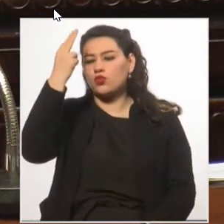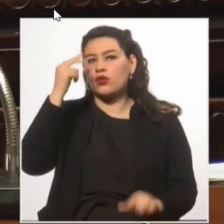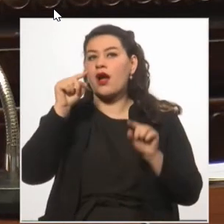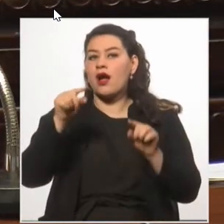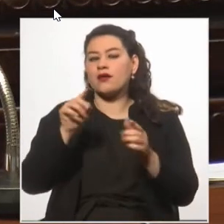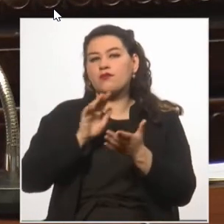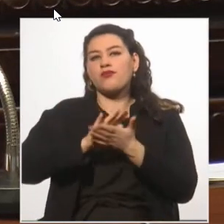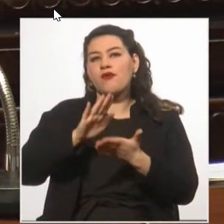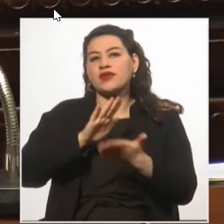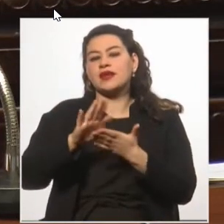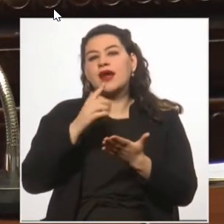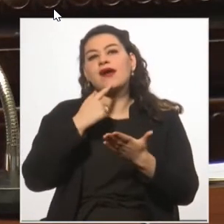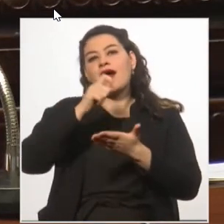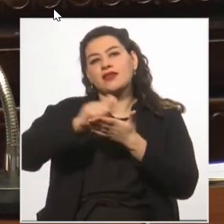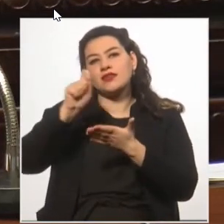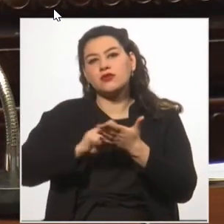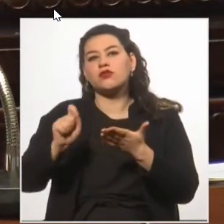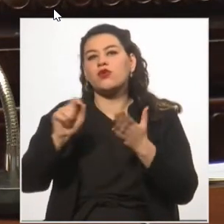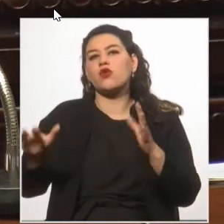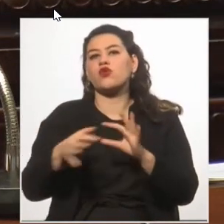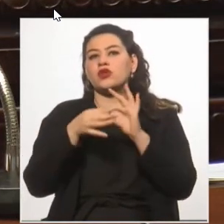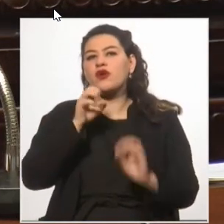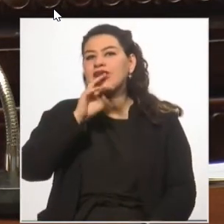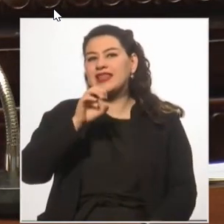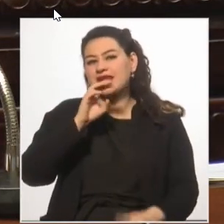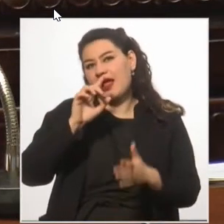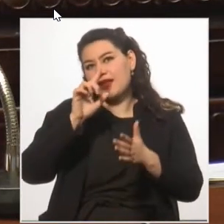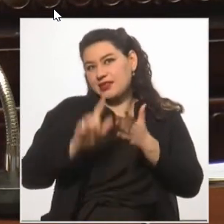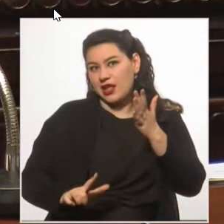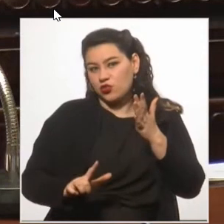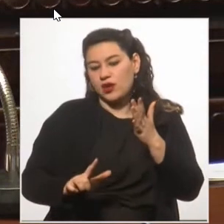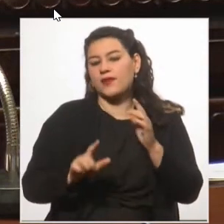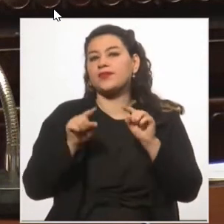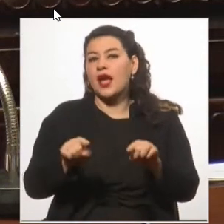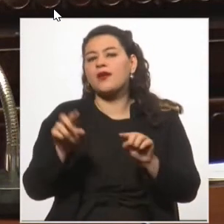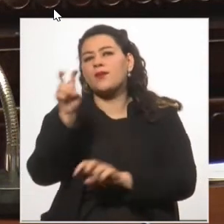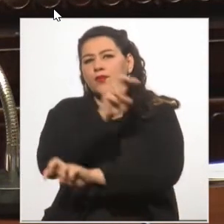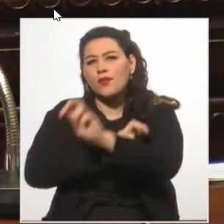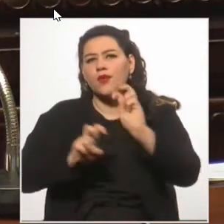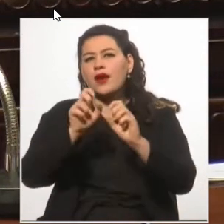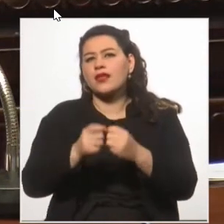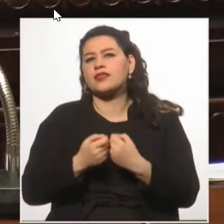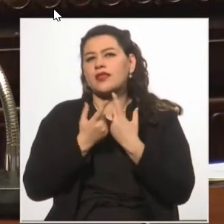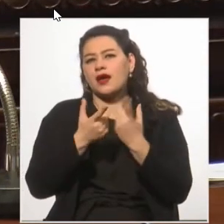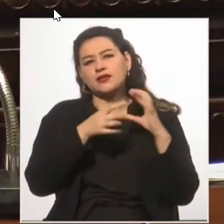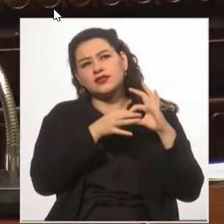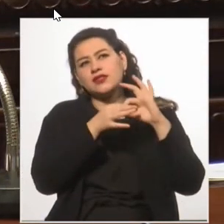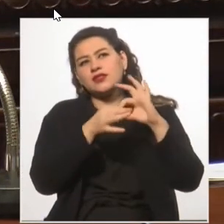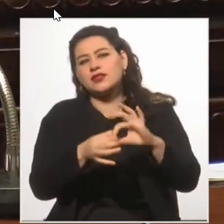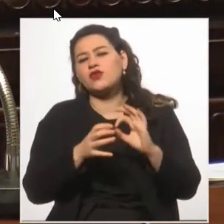se publican artículos dedicados a la crítica literaria y desde donde busca darle un sentido